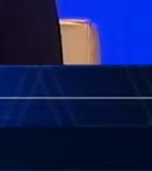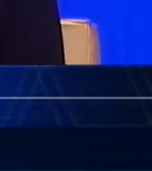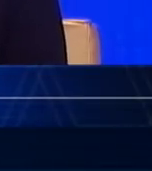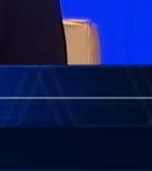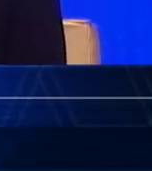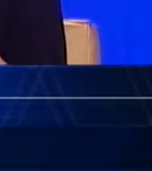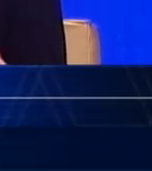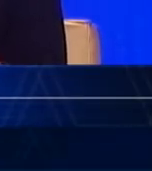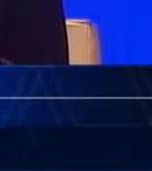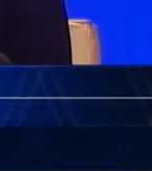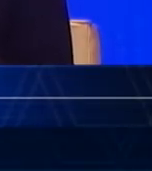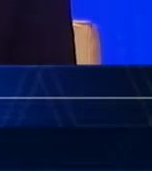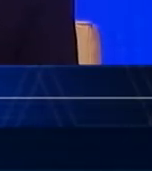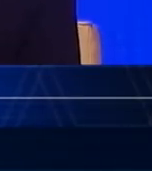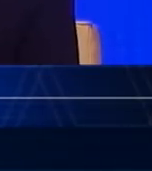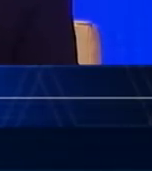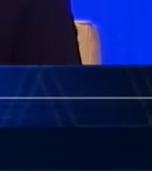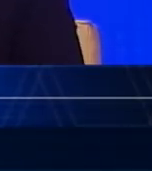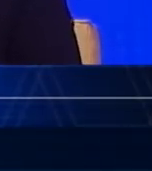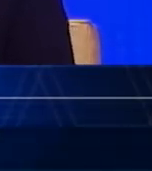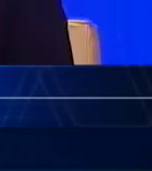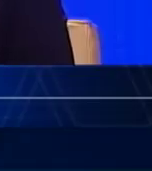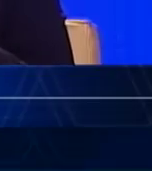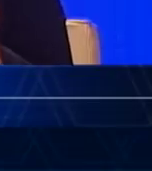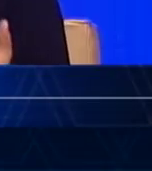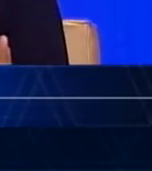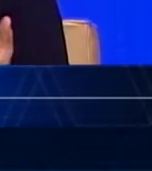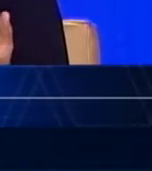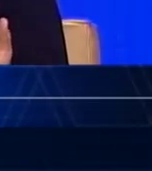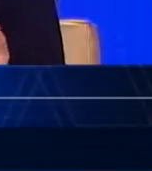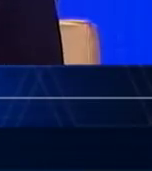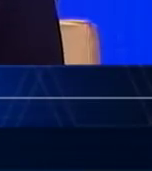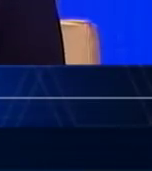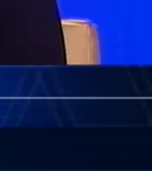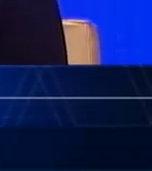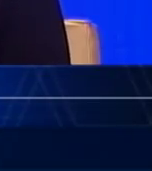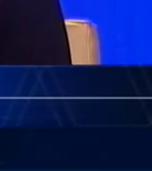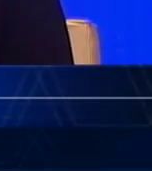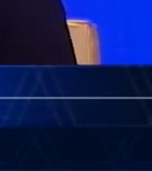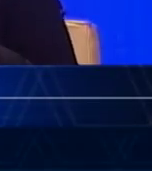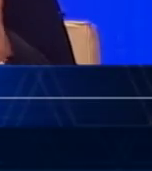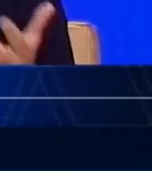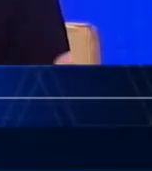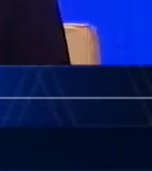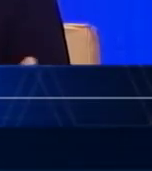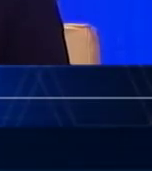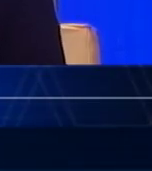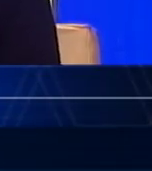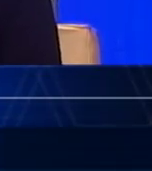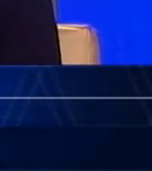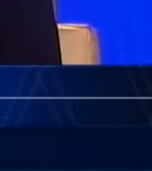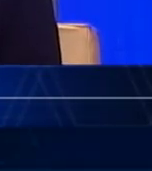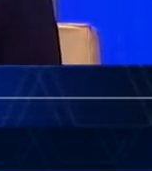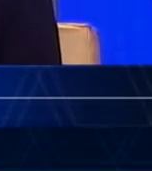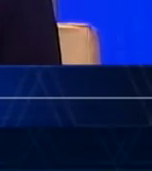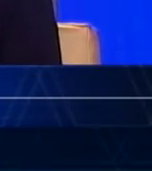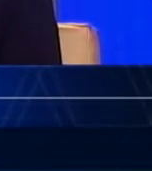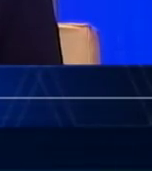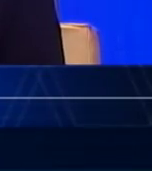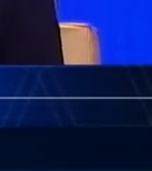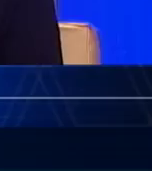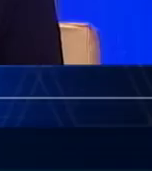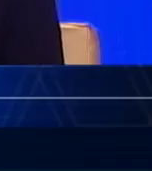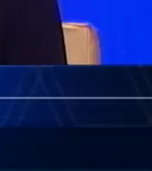territorio venezolano, y es lo que nos mantiene unidos. Por eso el aporte desde el campo de la cultura y las artes es dinamizar todas